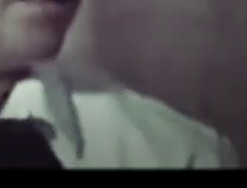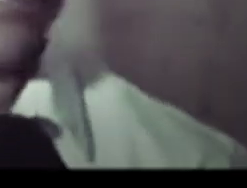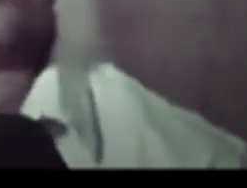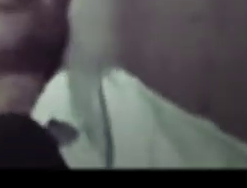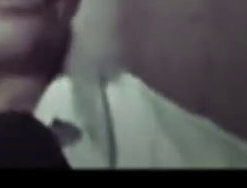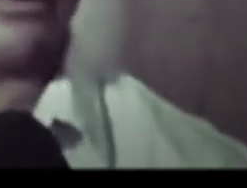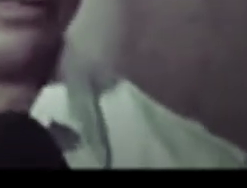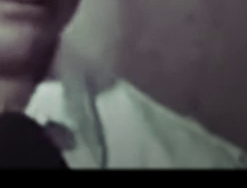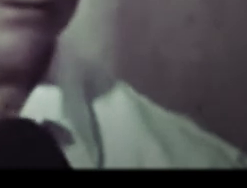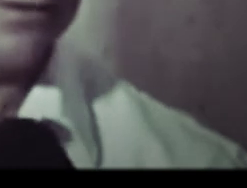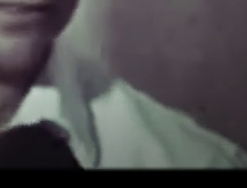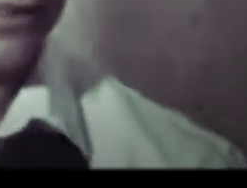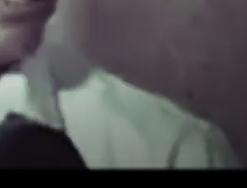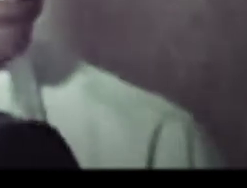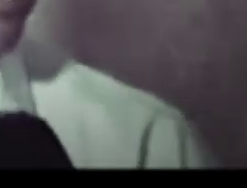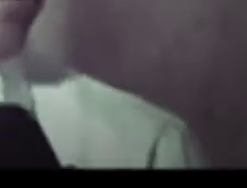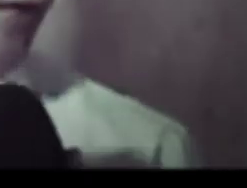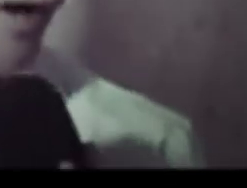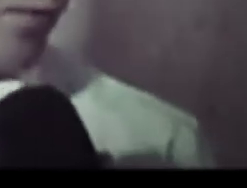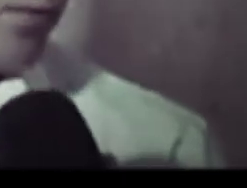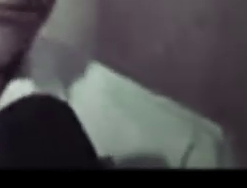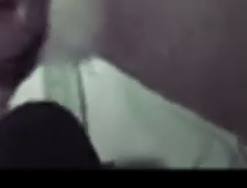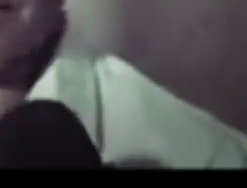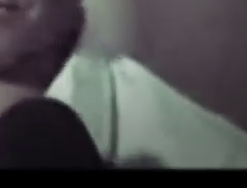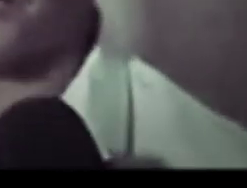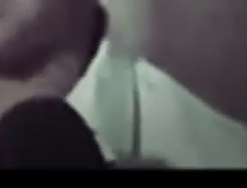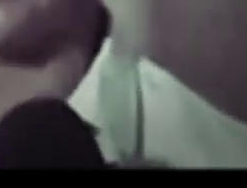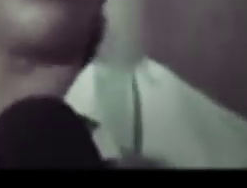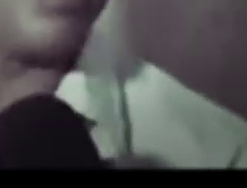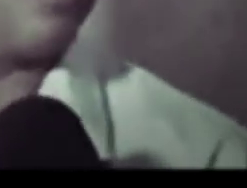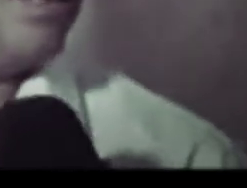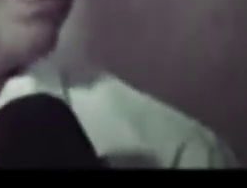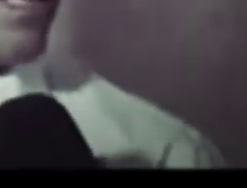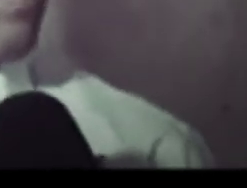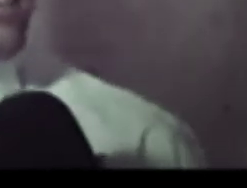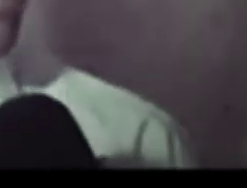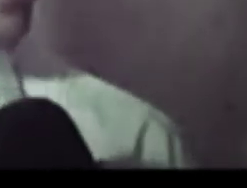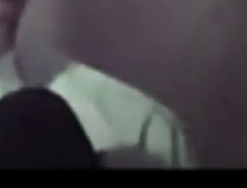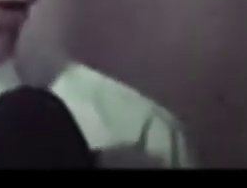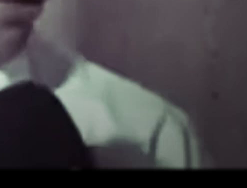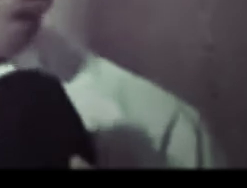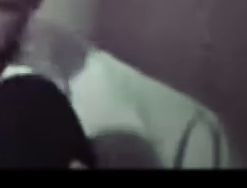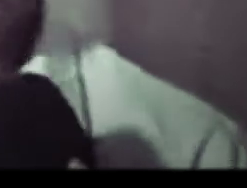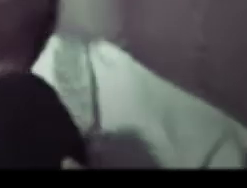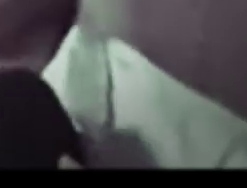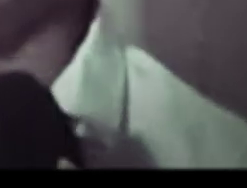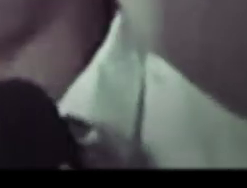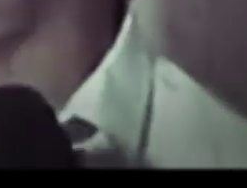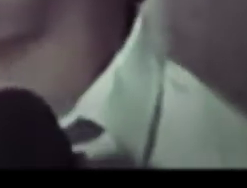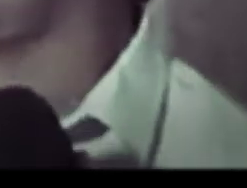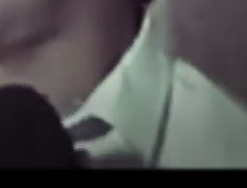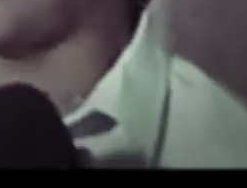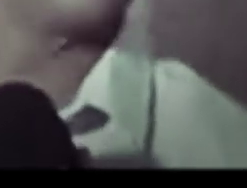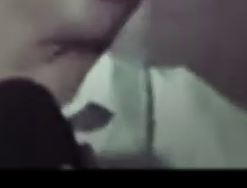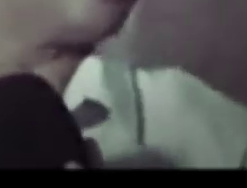juzgar las expresiones de un legislador en su trabajo. Es más, esa fue la razón por la cual en principio se protegió con